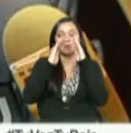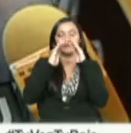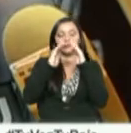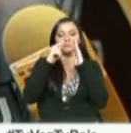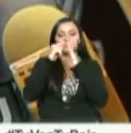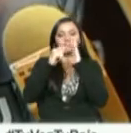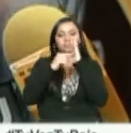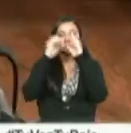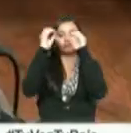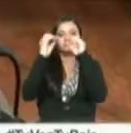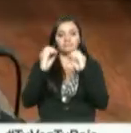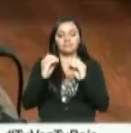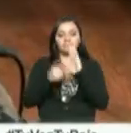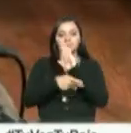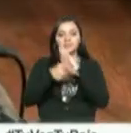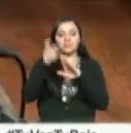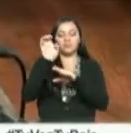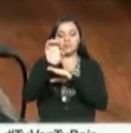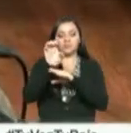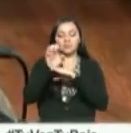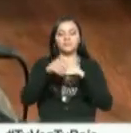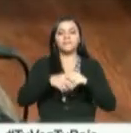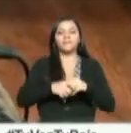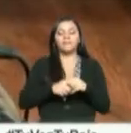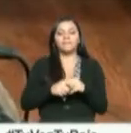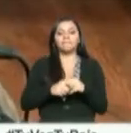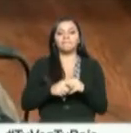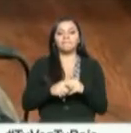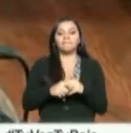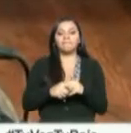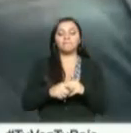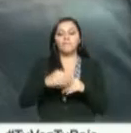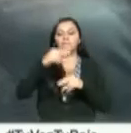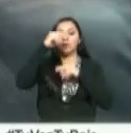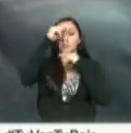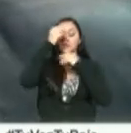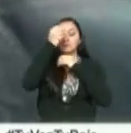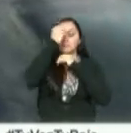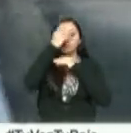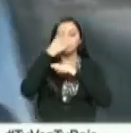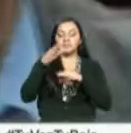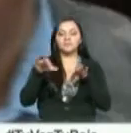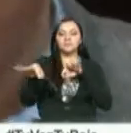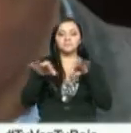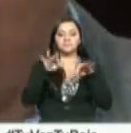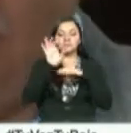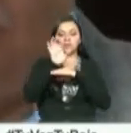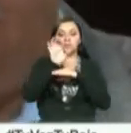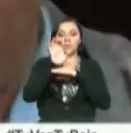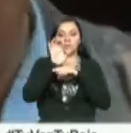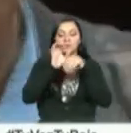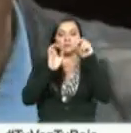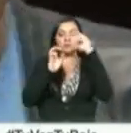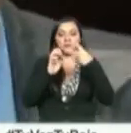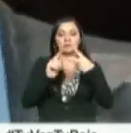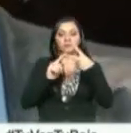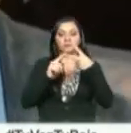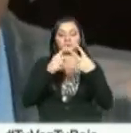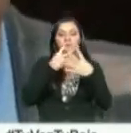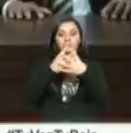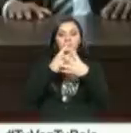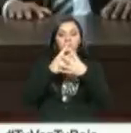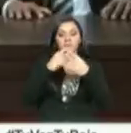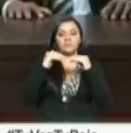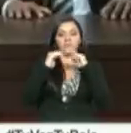tema Petroecuador. En la rueda de prensa, el fiscal Chiriboga explicó que Ecuador ha recibido la segunda asistencia penal de